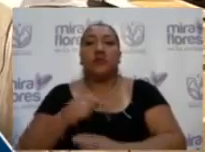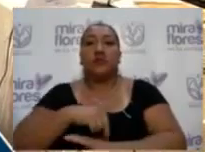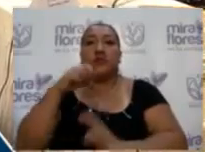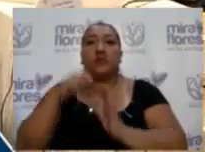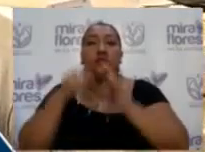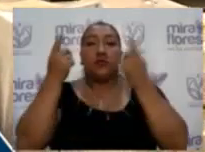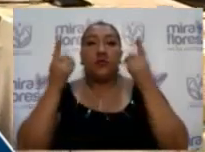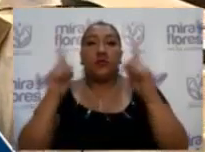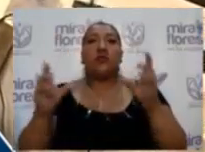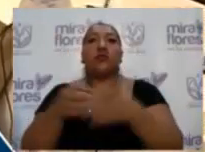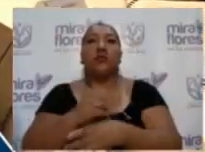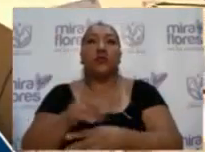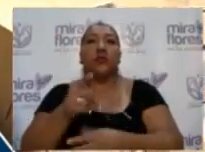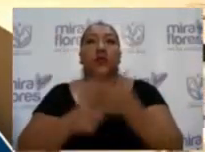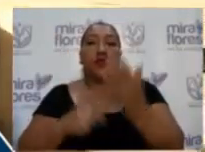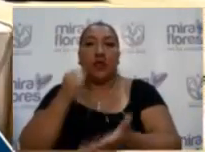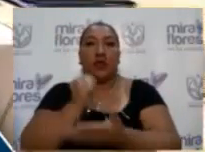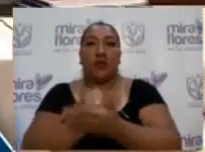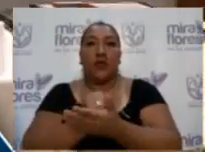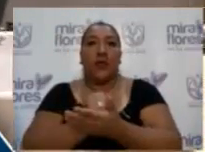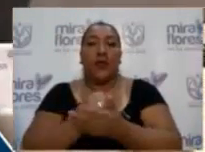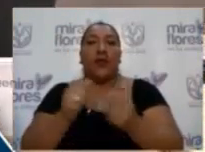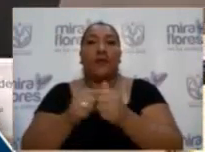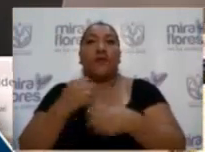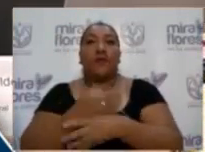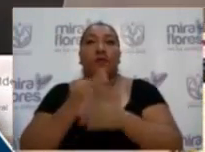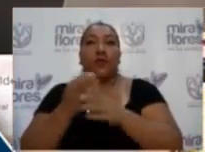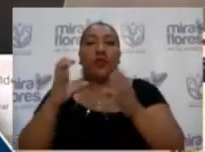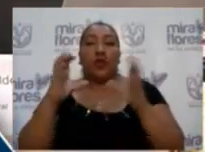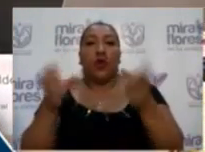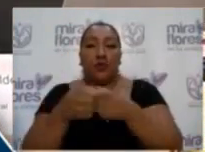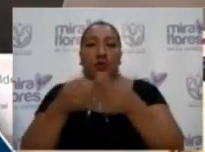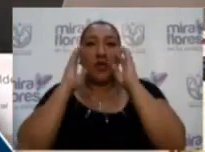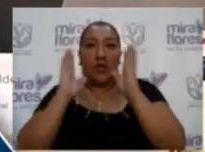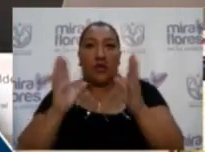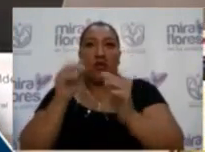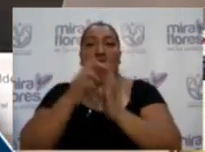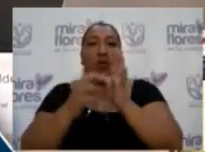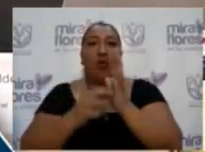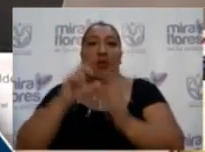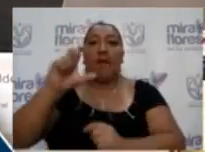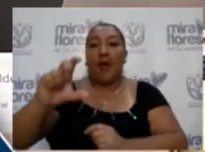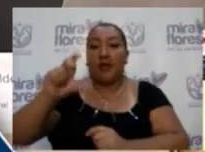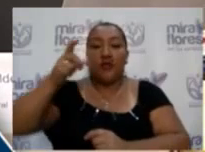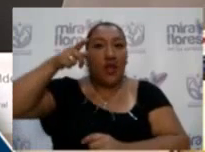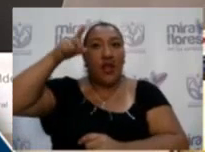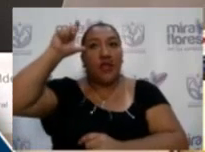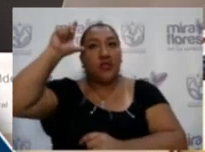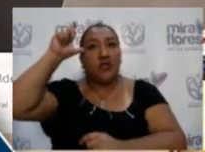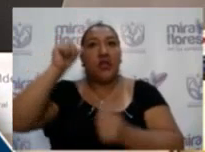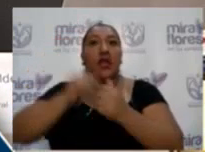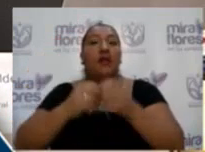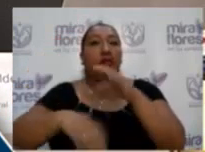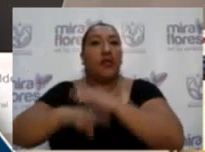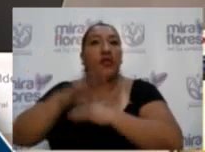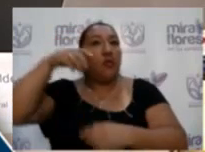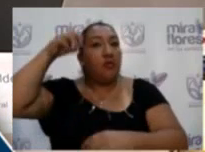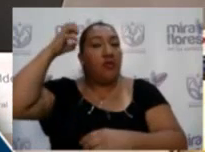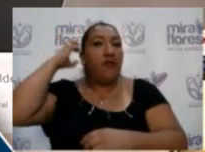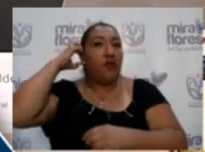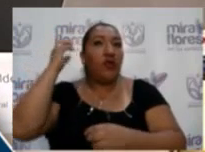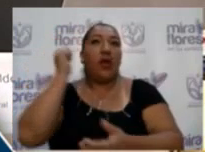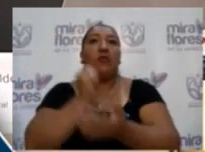Proyecto de acuerdo de Consejo que aprueba reconocer la conformación del Comité de Administración del Programa del Vaso de Leche del Distrito de Miraflores,